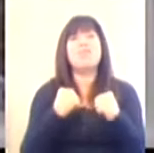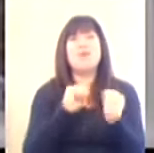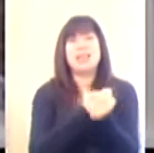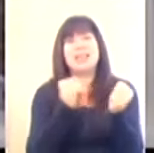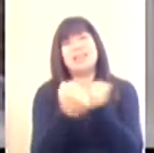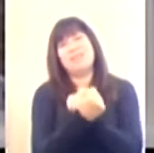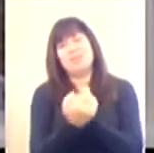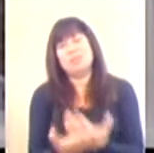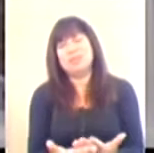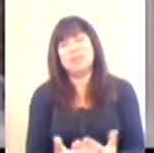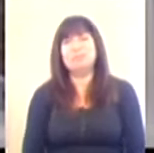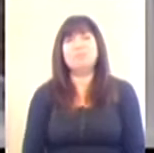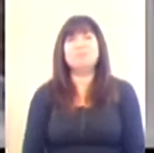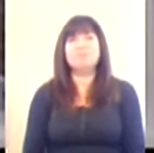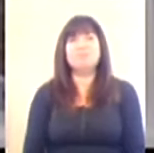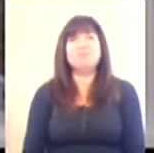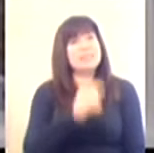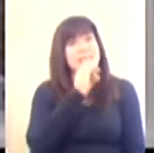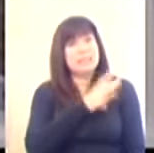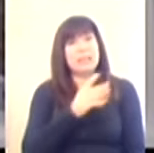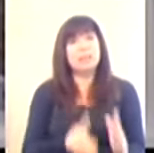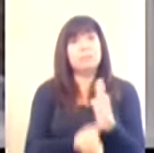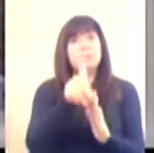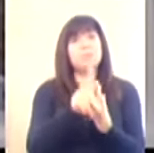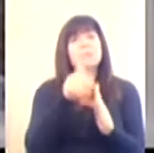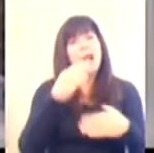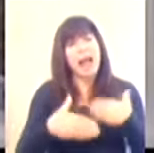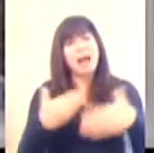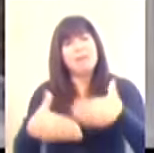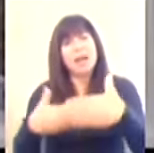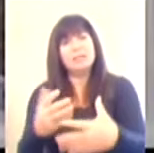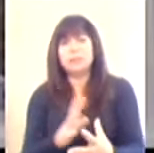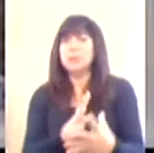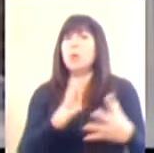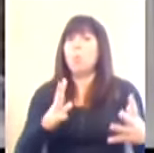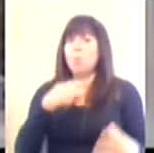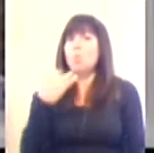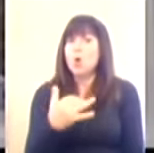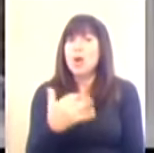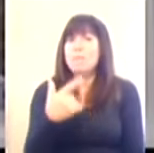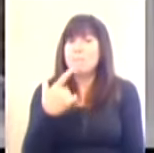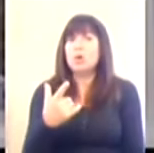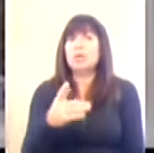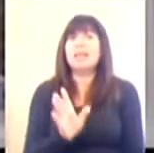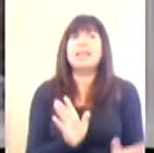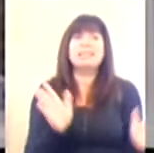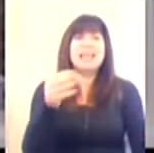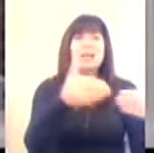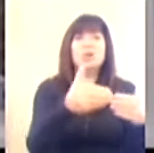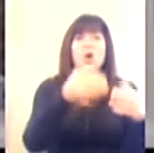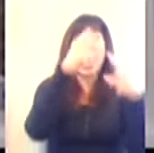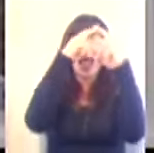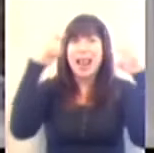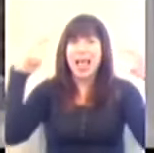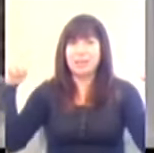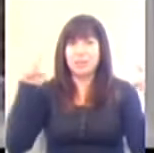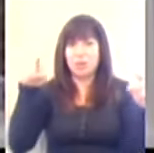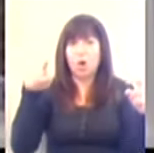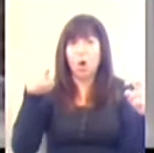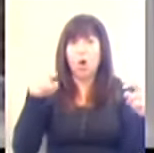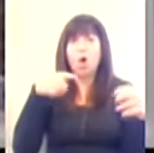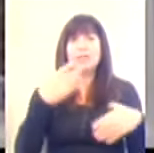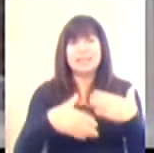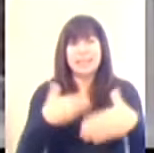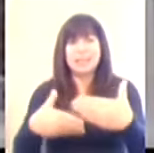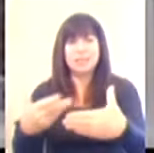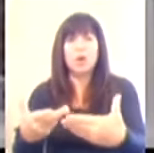transformación. Chile ha desarrollado un avance claro y fuerte en la transformación del sector eléctrico. La Asociación de Generadoras y cada